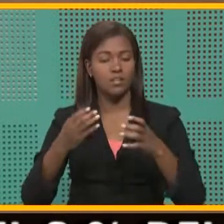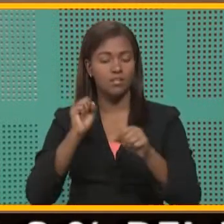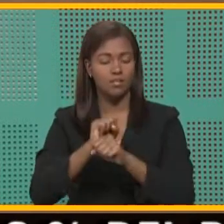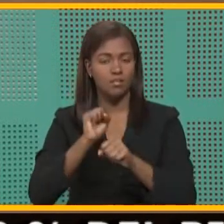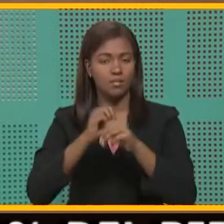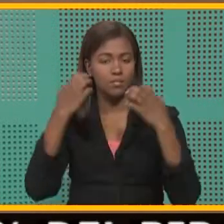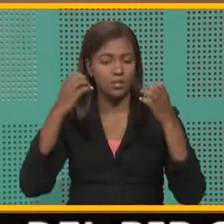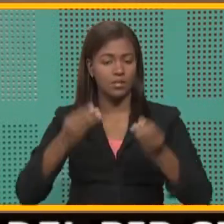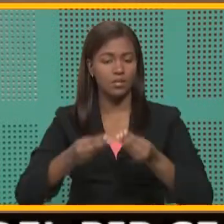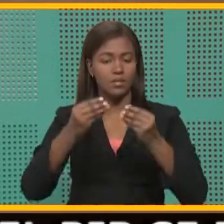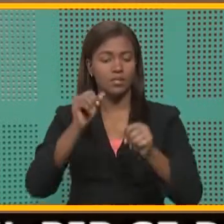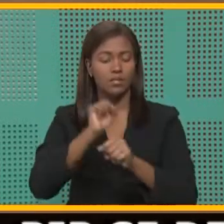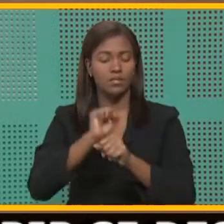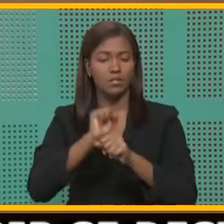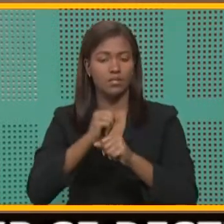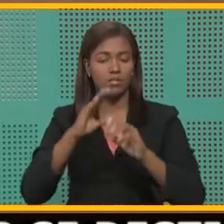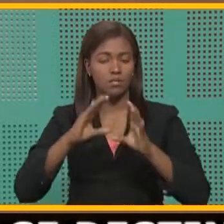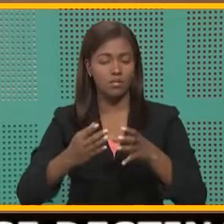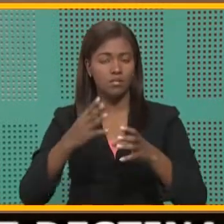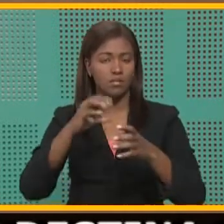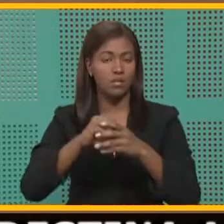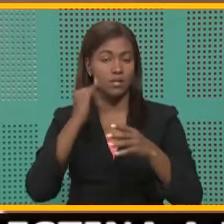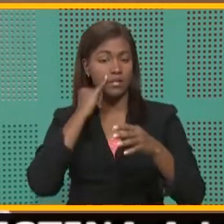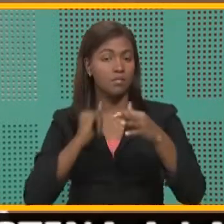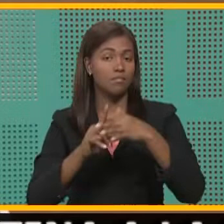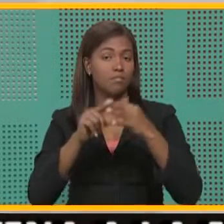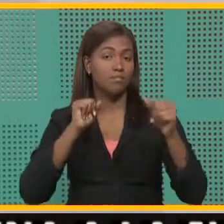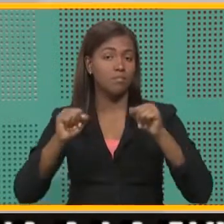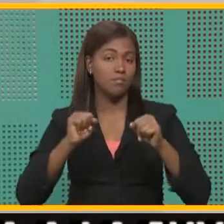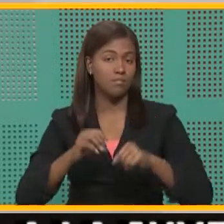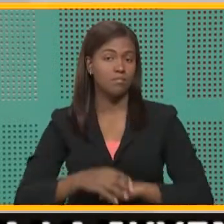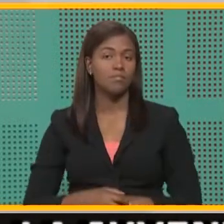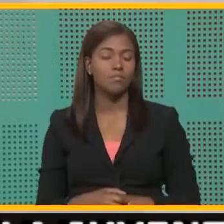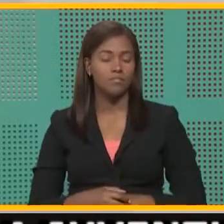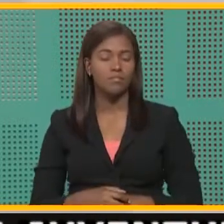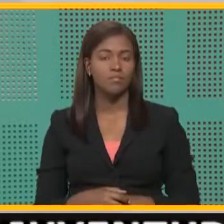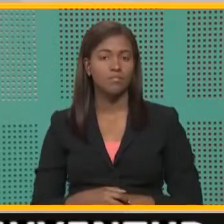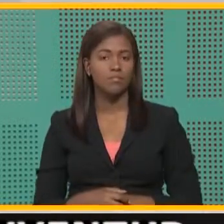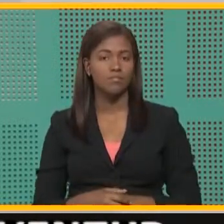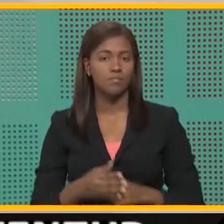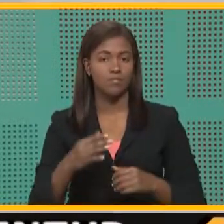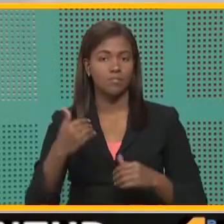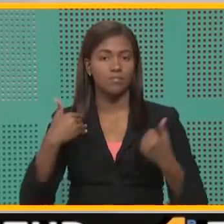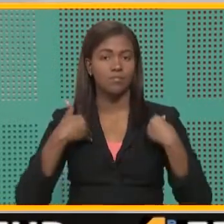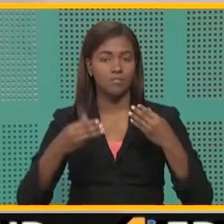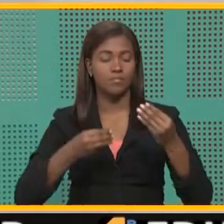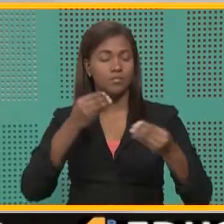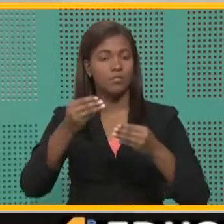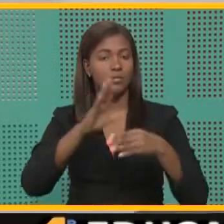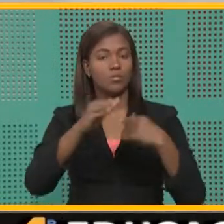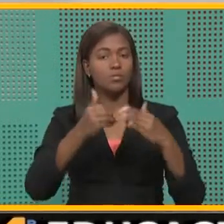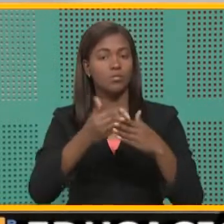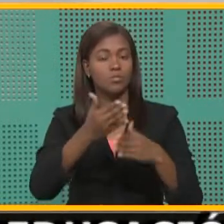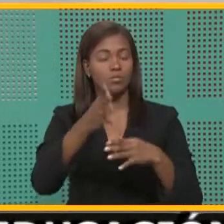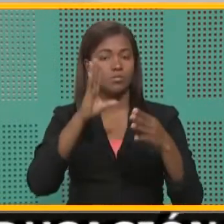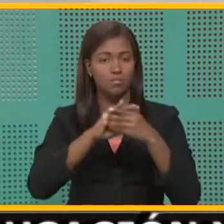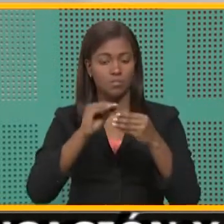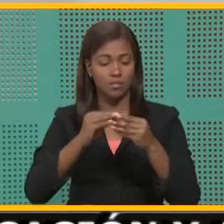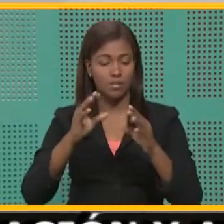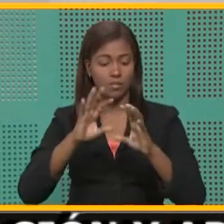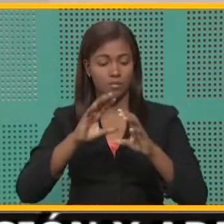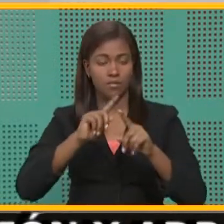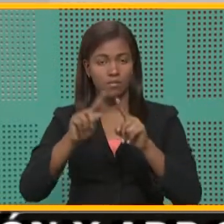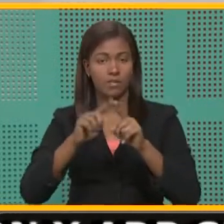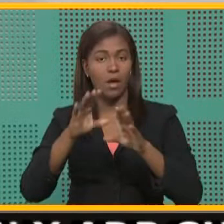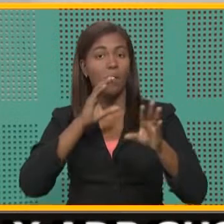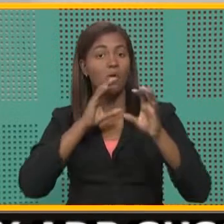Emergencias entregó el plan de contingencia contra terremotos. Le estamos entregando a todos ustedes, y hablamos de los medios de comunicaciones